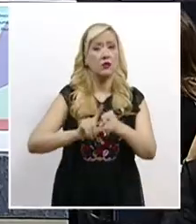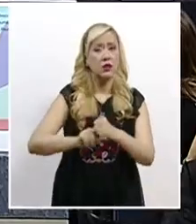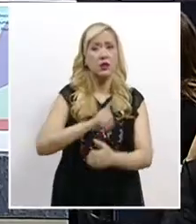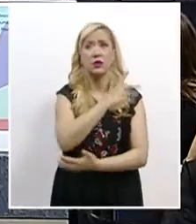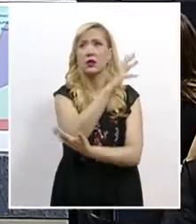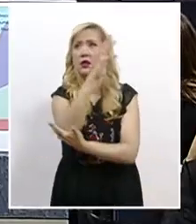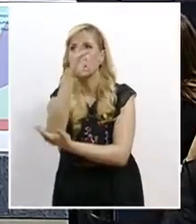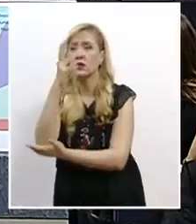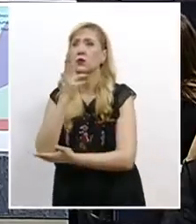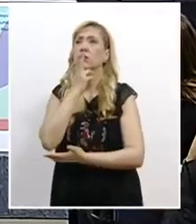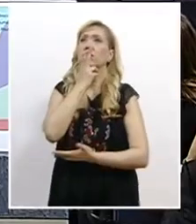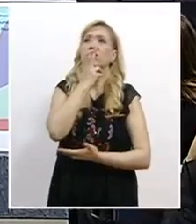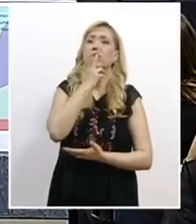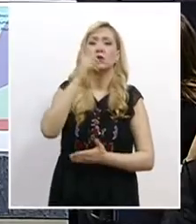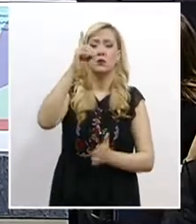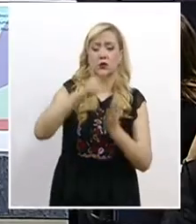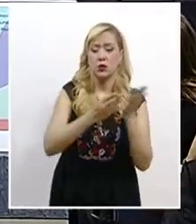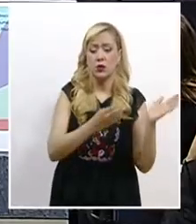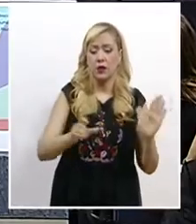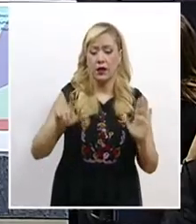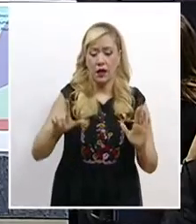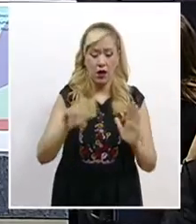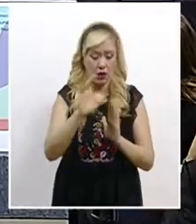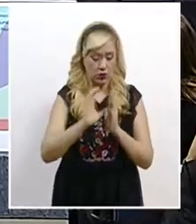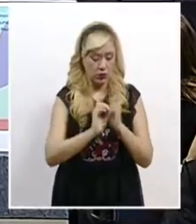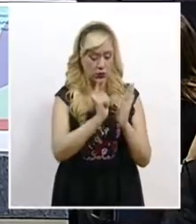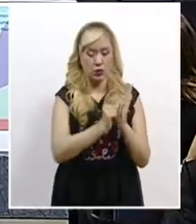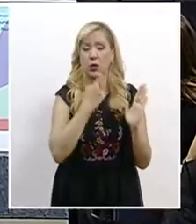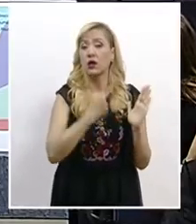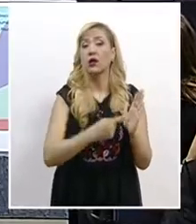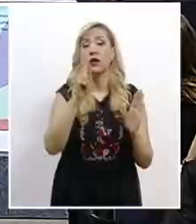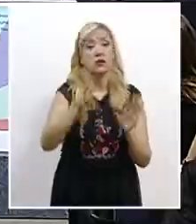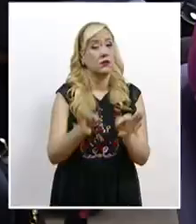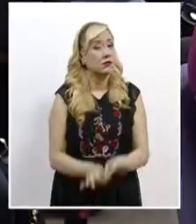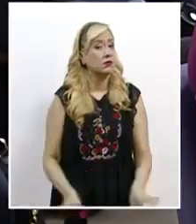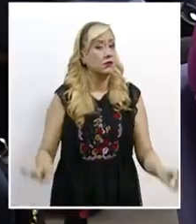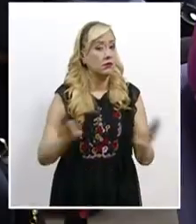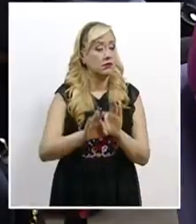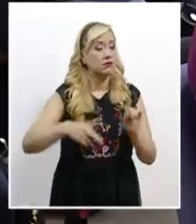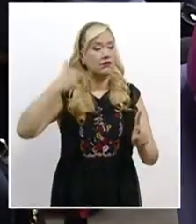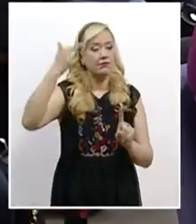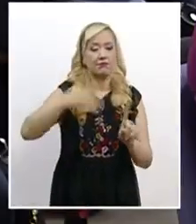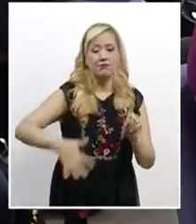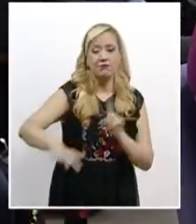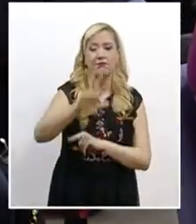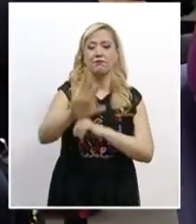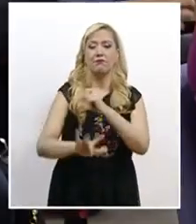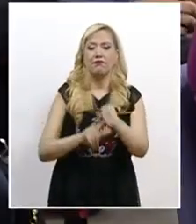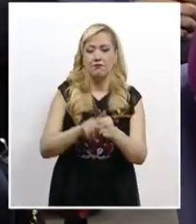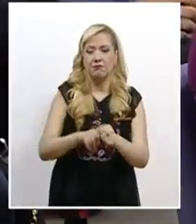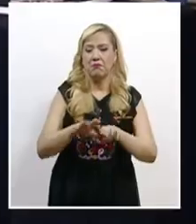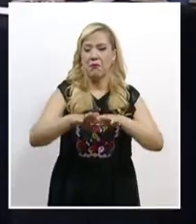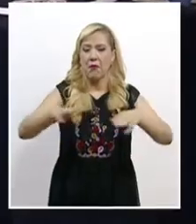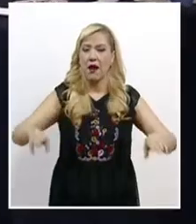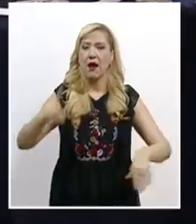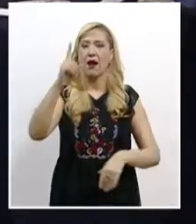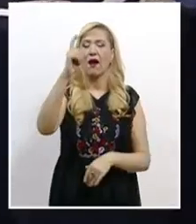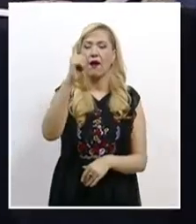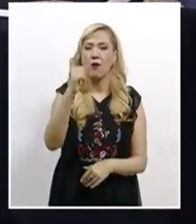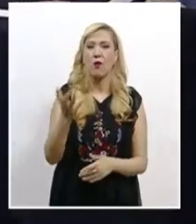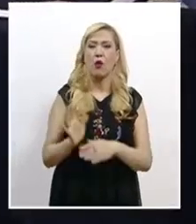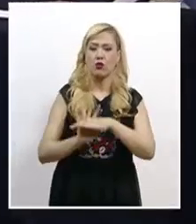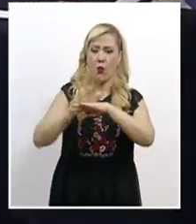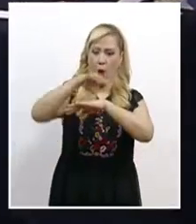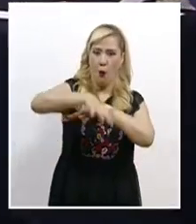que desde 1917 la Carta Magna concede una importancia central al medio ambiente y a la conservación de la naturaleza, y